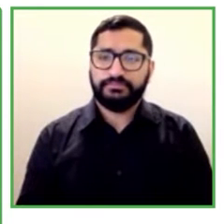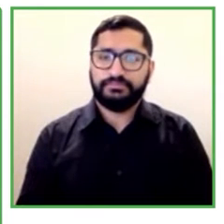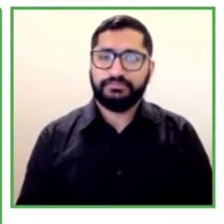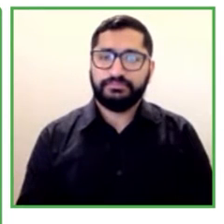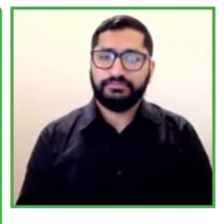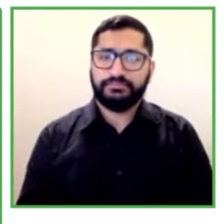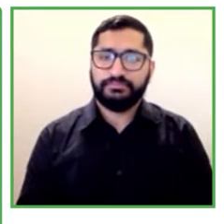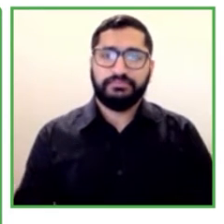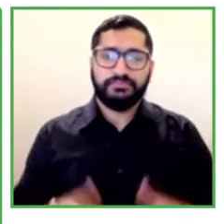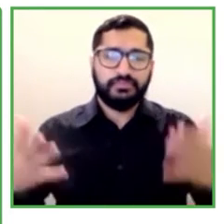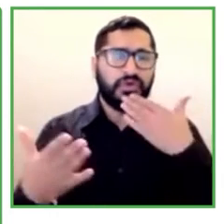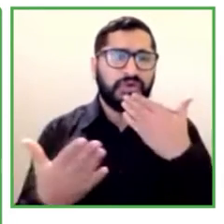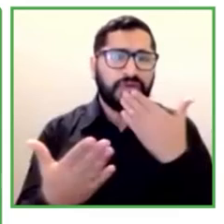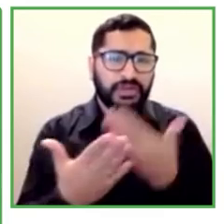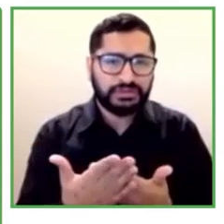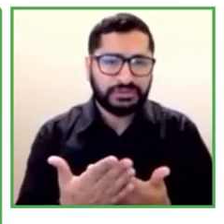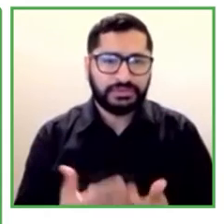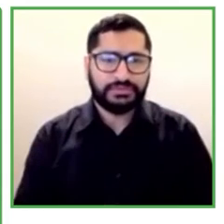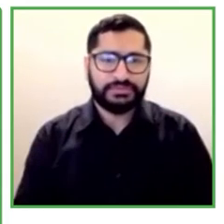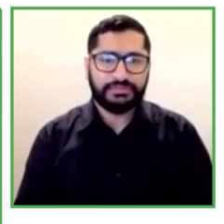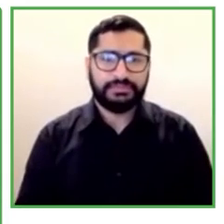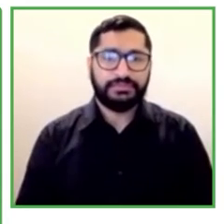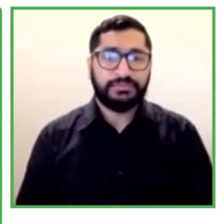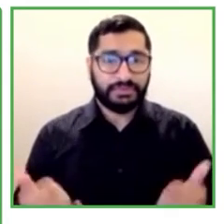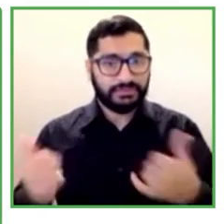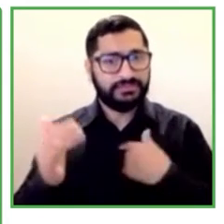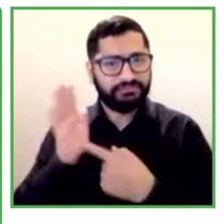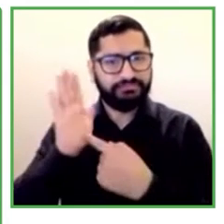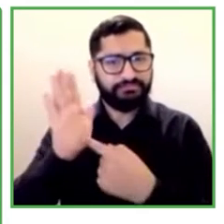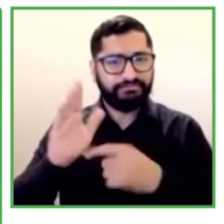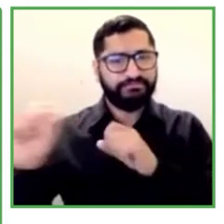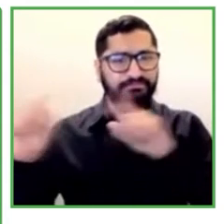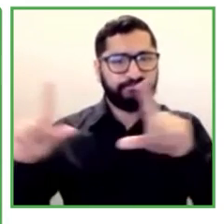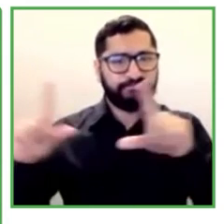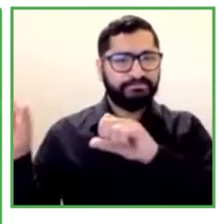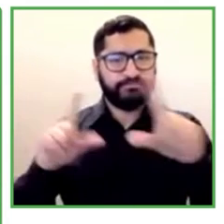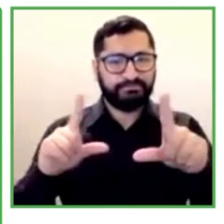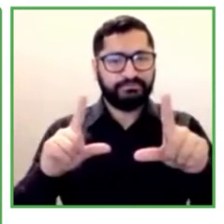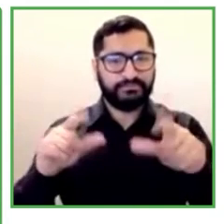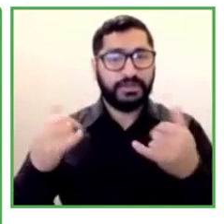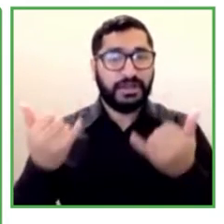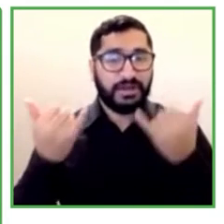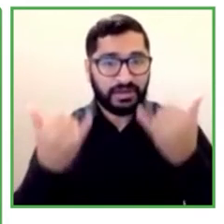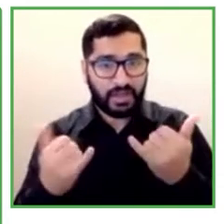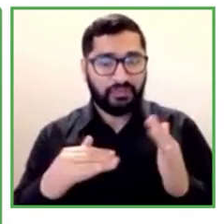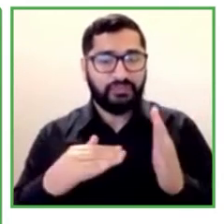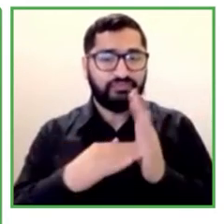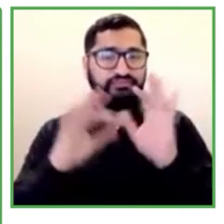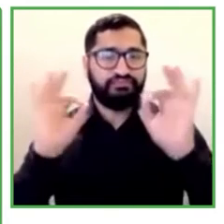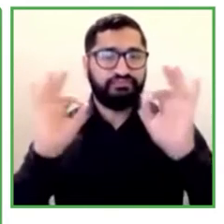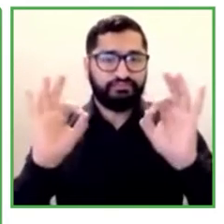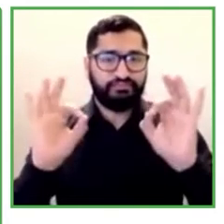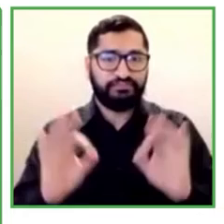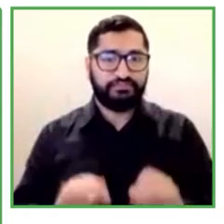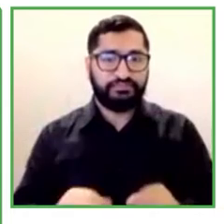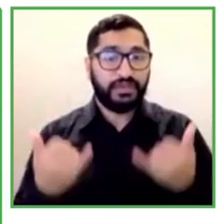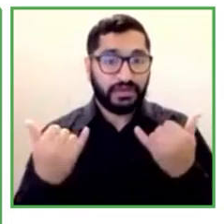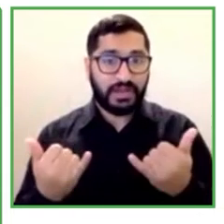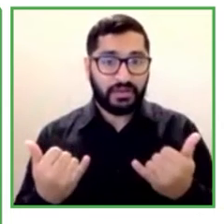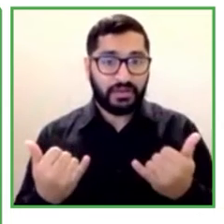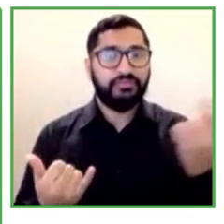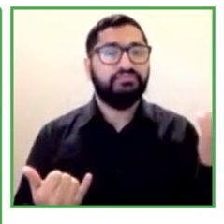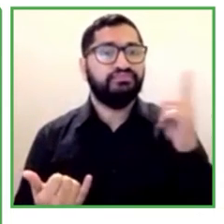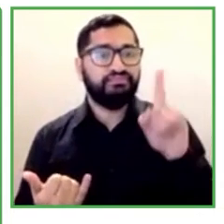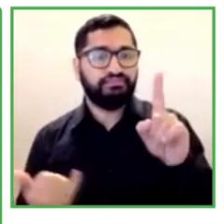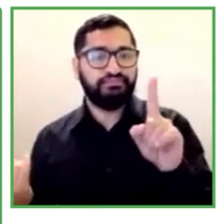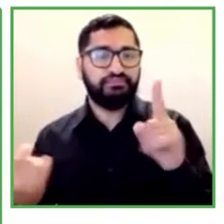Esta es mi presentación, así que quería pausar por un momento. Ahora estamos llegando a la parte más emocionante de la sesión,